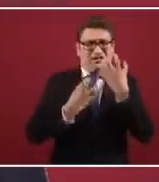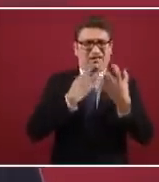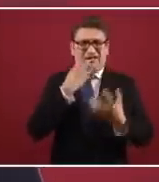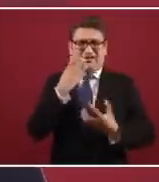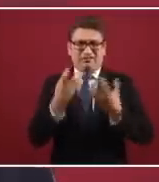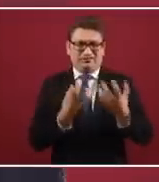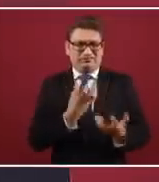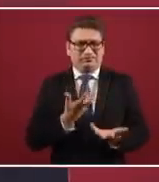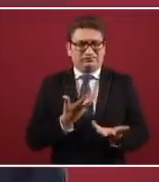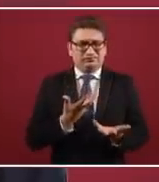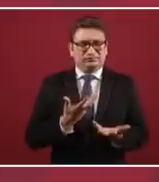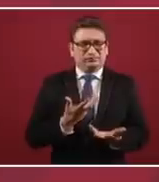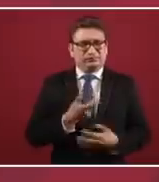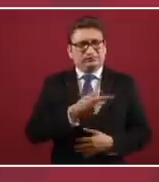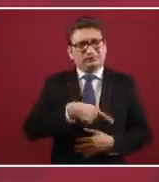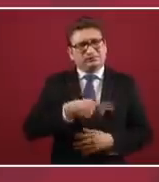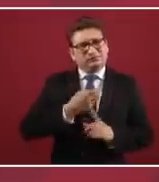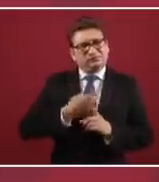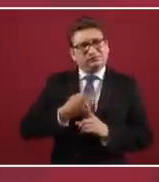que hay que